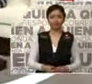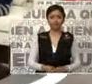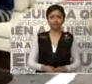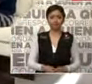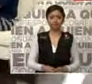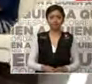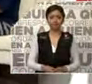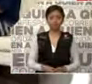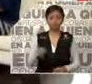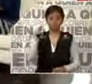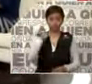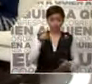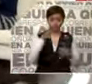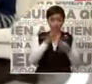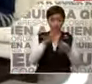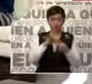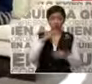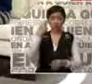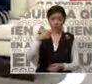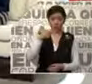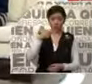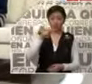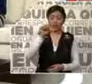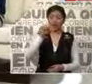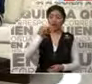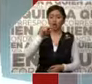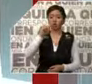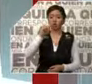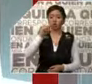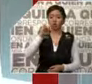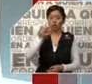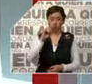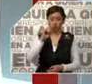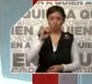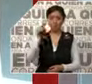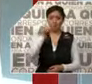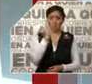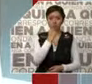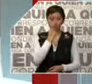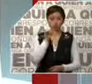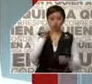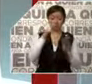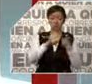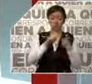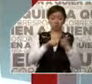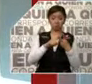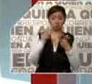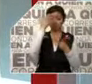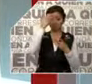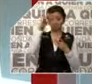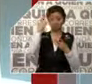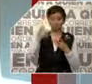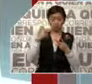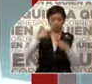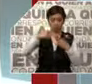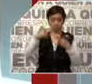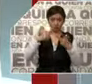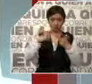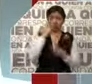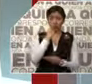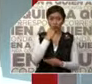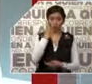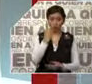bueno, ellos dicen que el nombre del policía es Antonio Patlán López, del segundo no se conoce el nombre, eran dos